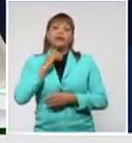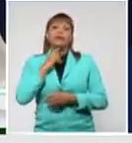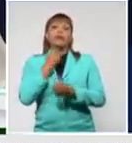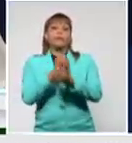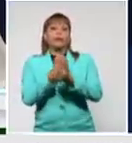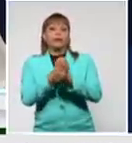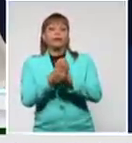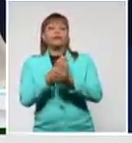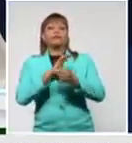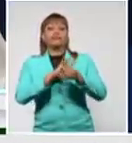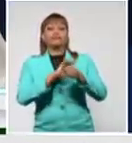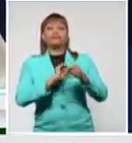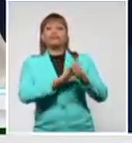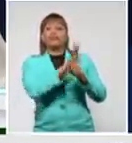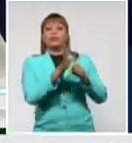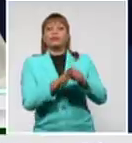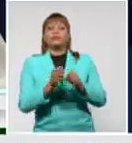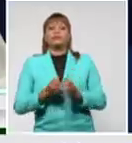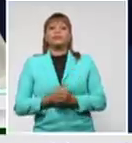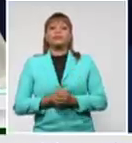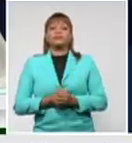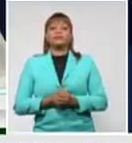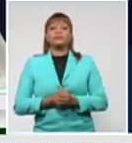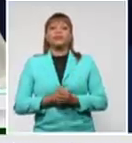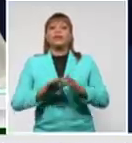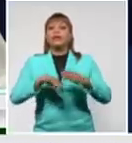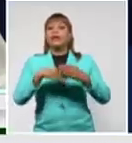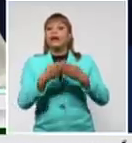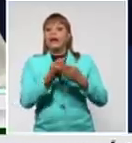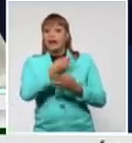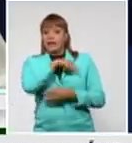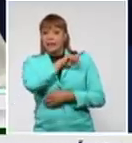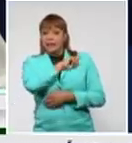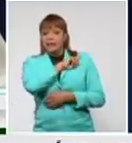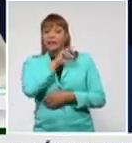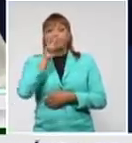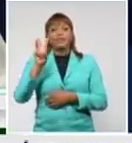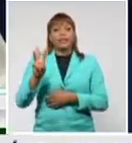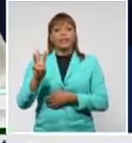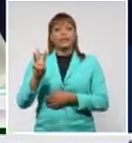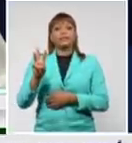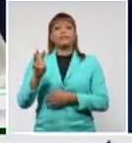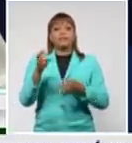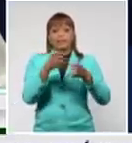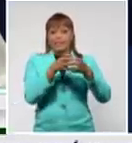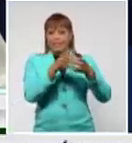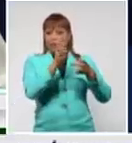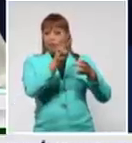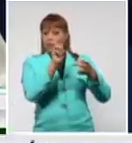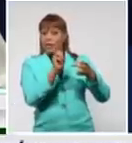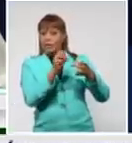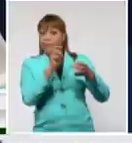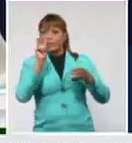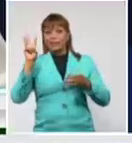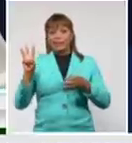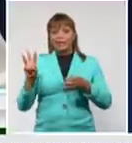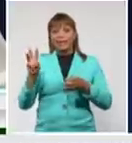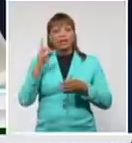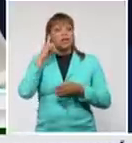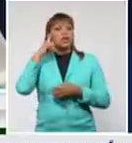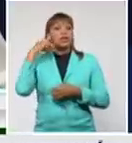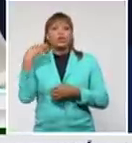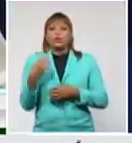la enfermedad. En el día de ayer, 3 de los 30 casos diagnosticados no se pudo